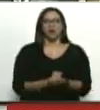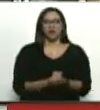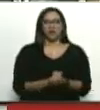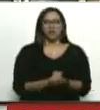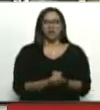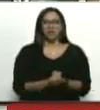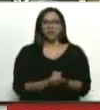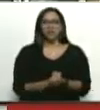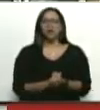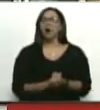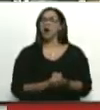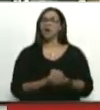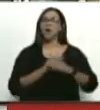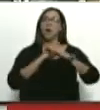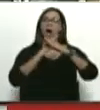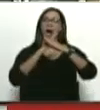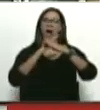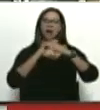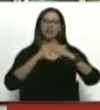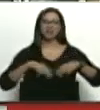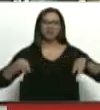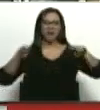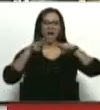Es un antivalor.